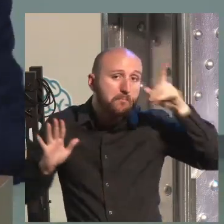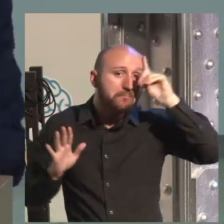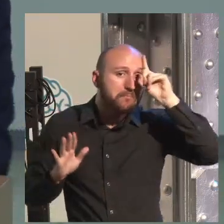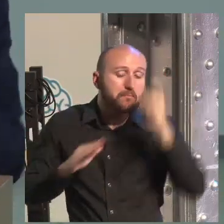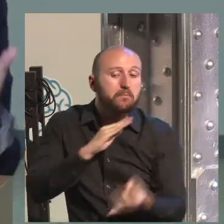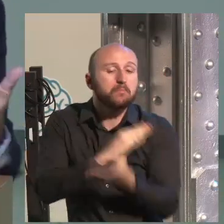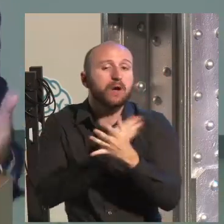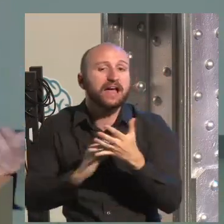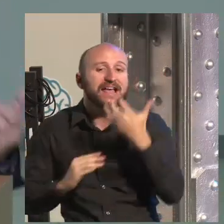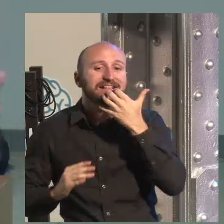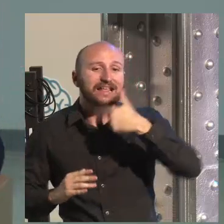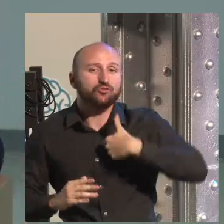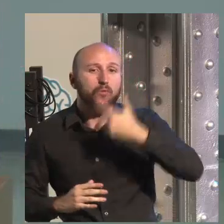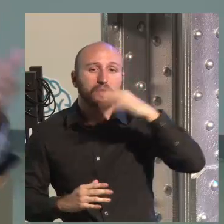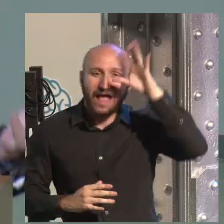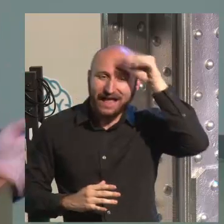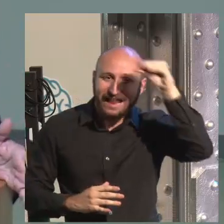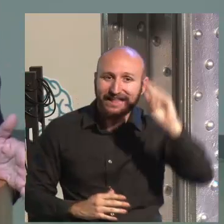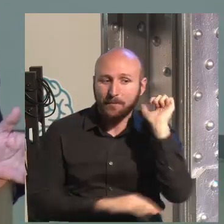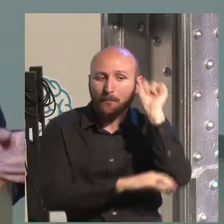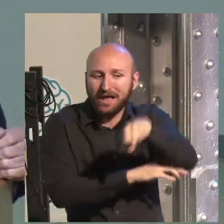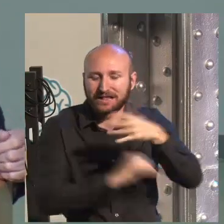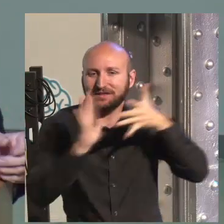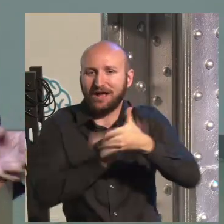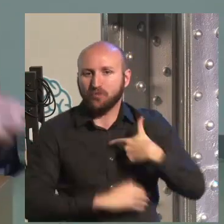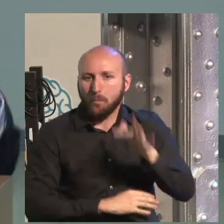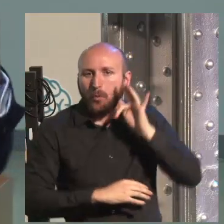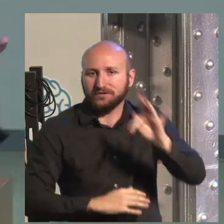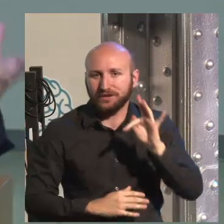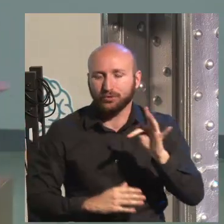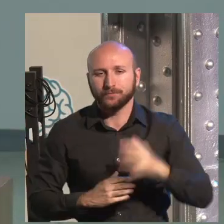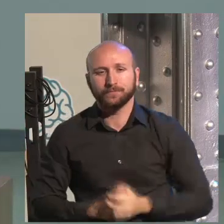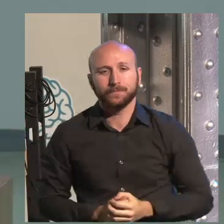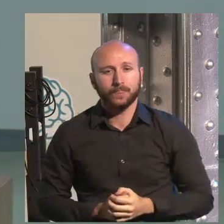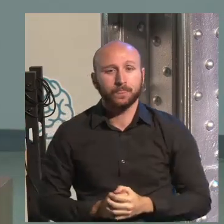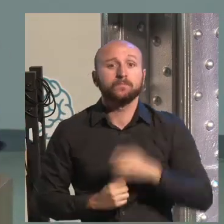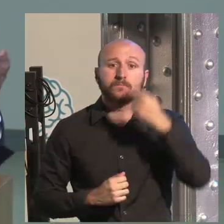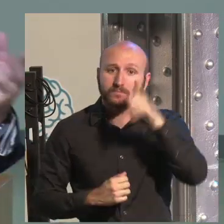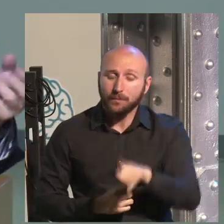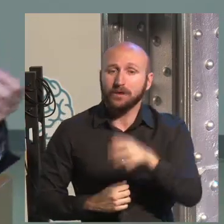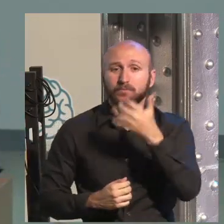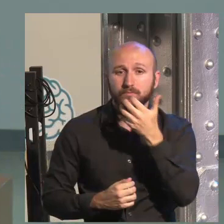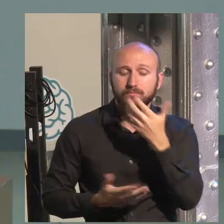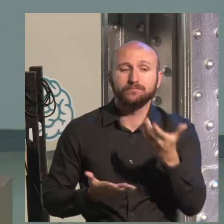más inteligente es bueno para competir con otras especies. Esto también para un biólogo evolucionista carece